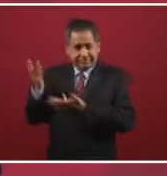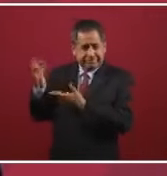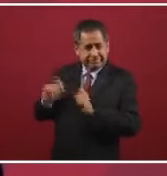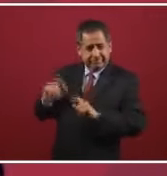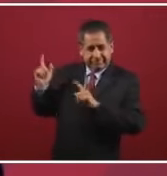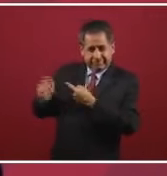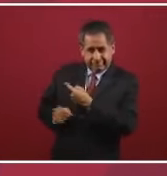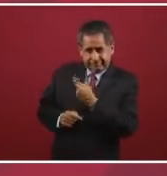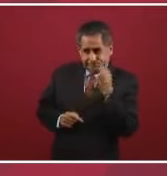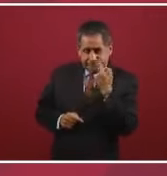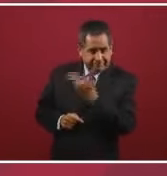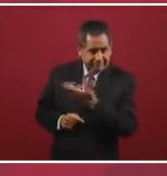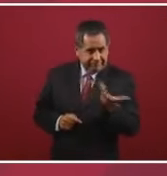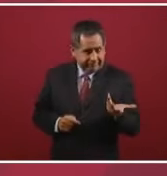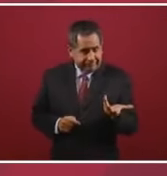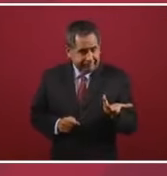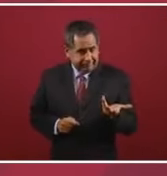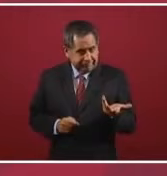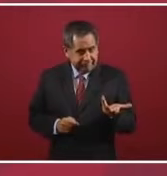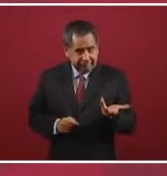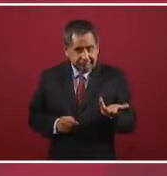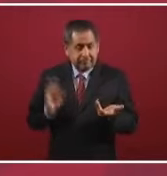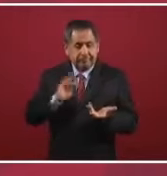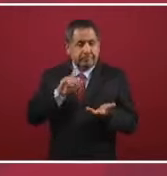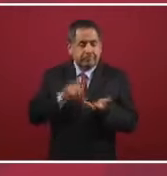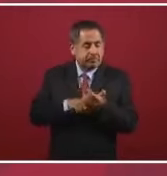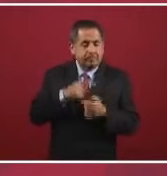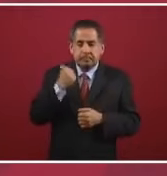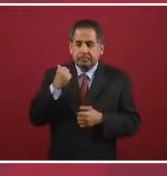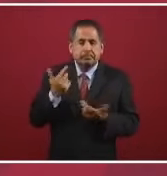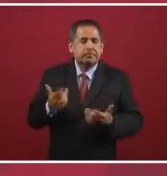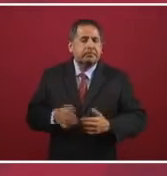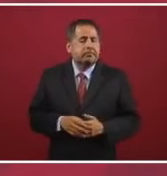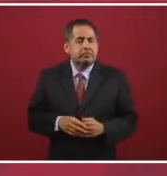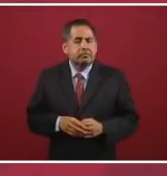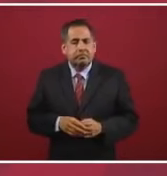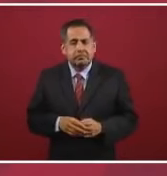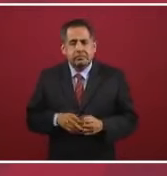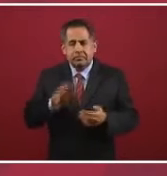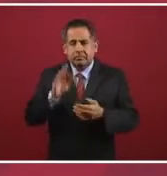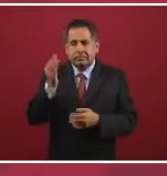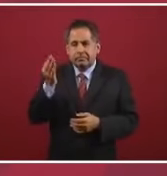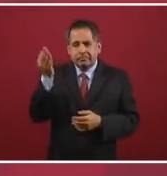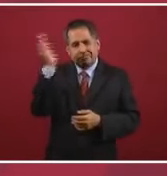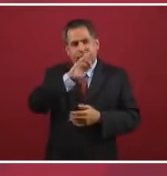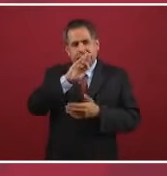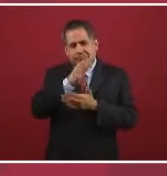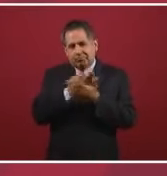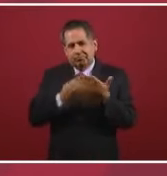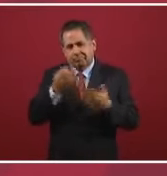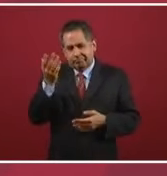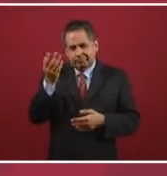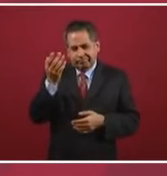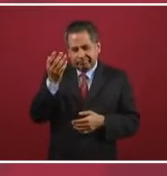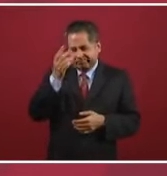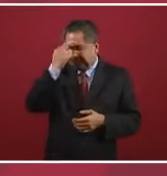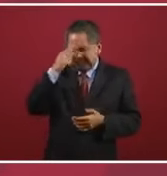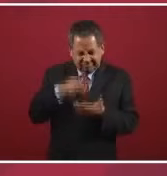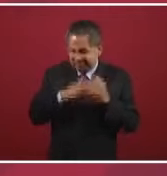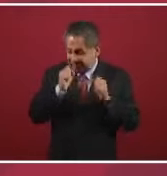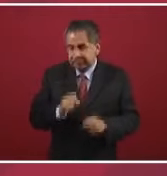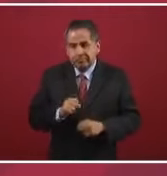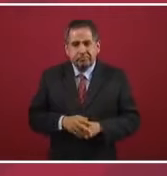muy probable que en estos casos sean facturas falsas, es